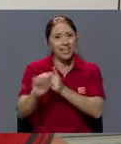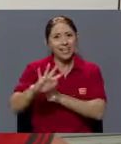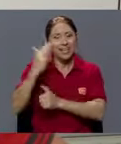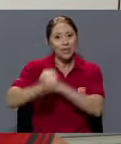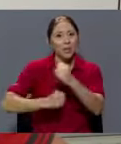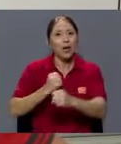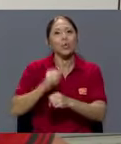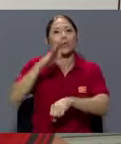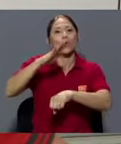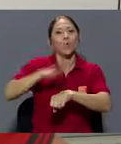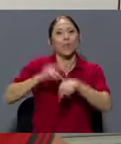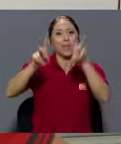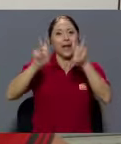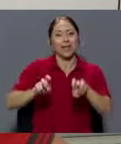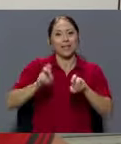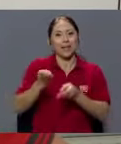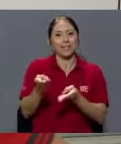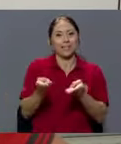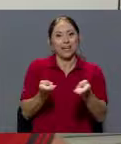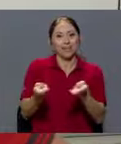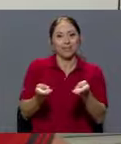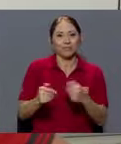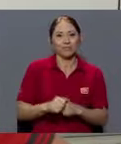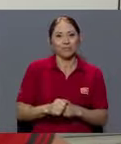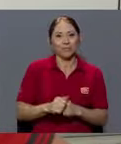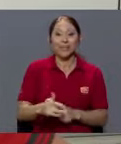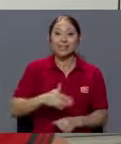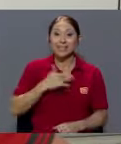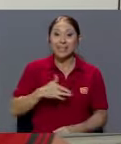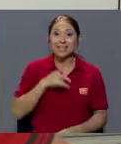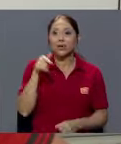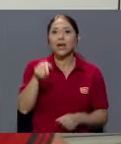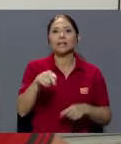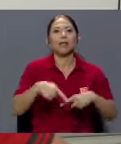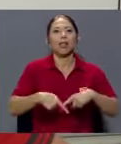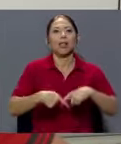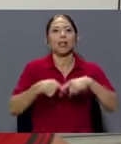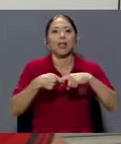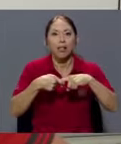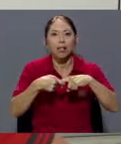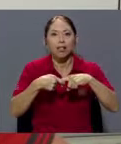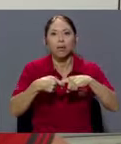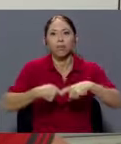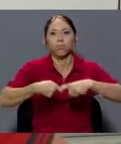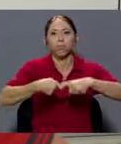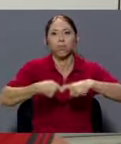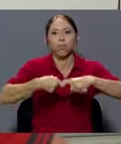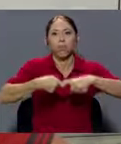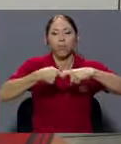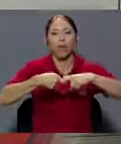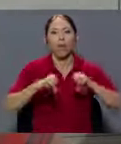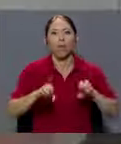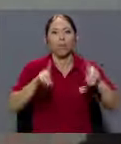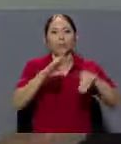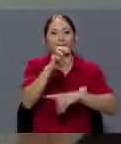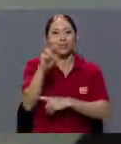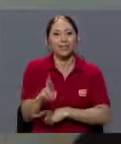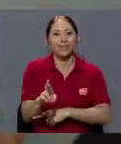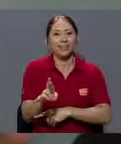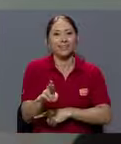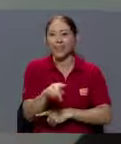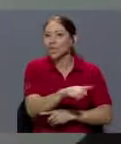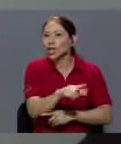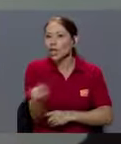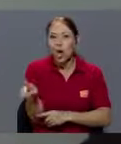año por culpa de bachillerato, y pues siento que eso estanca la educación costarricense, la cual no